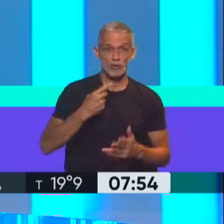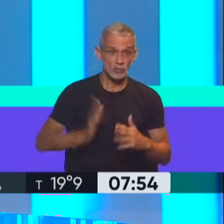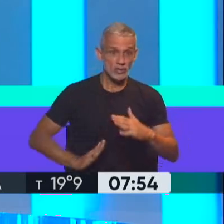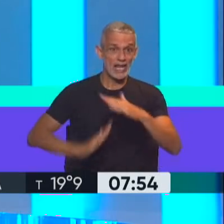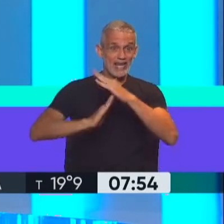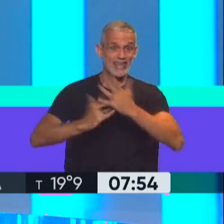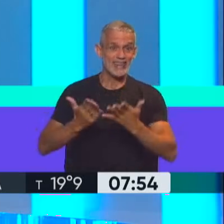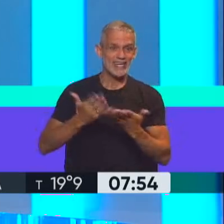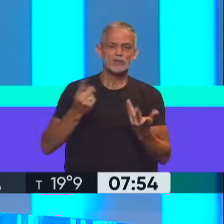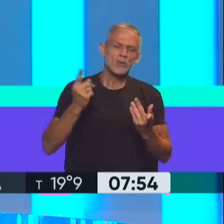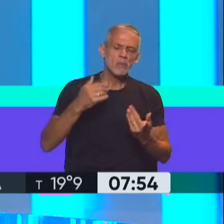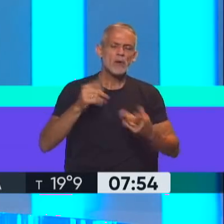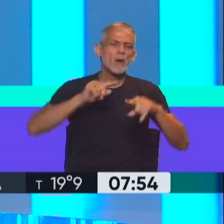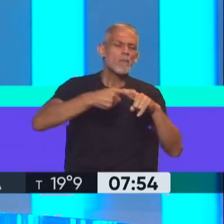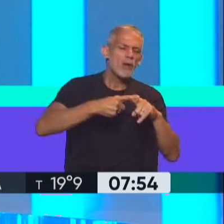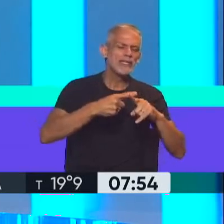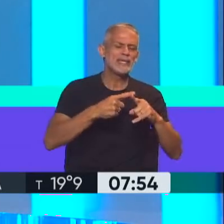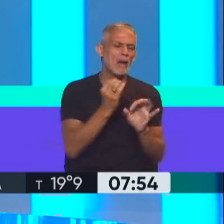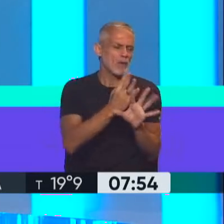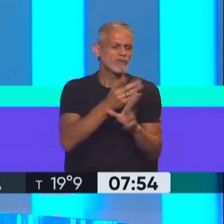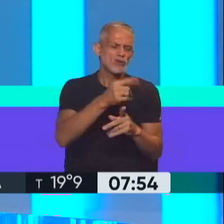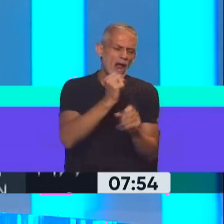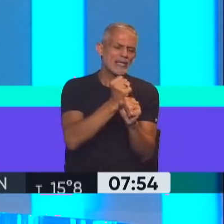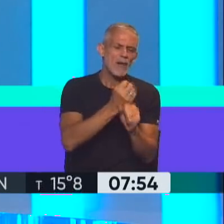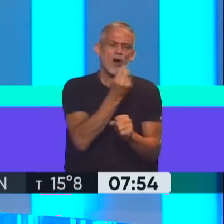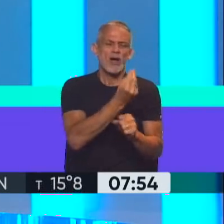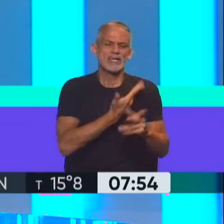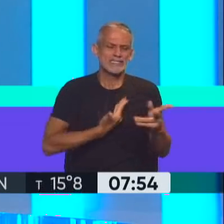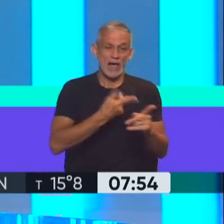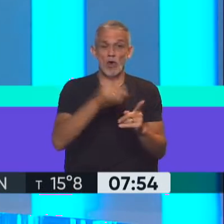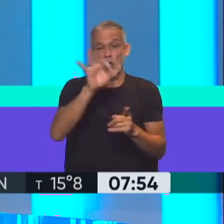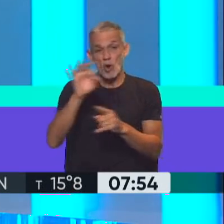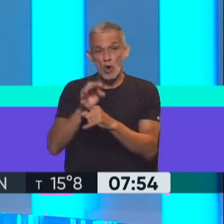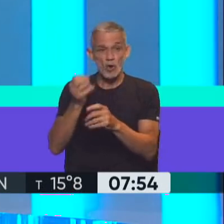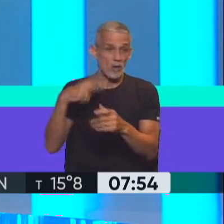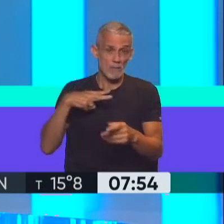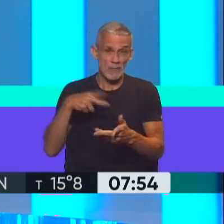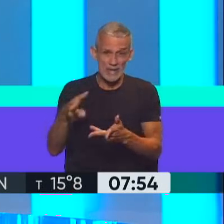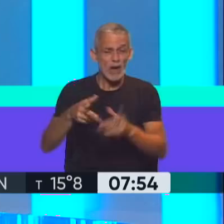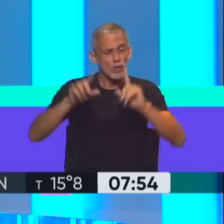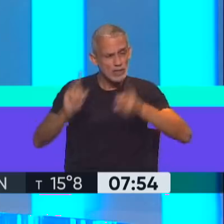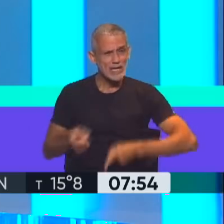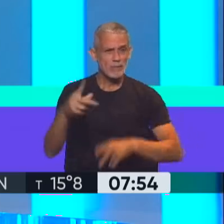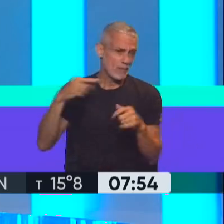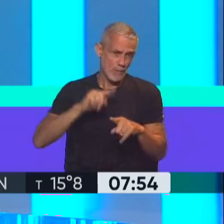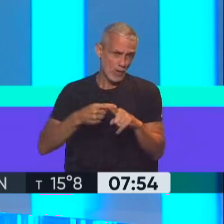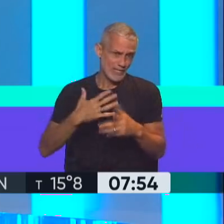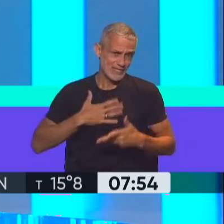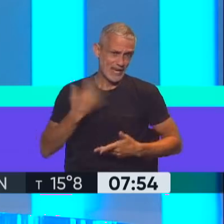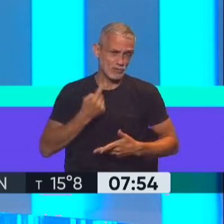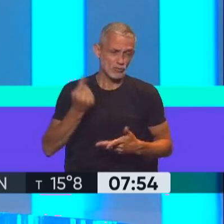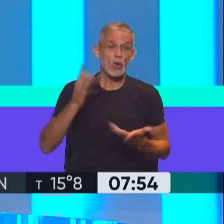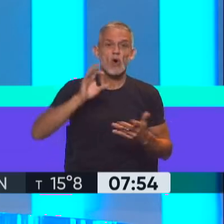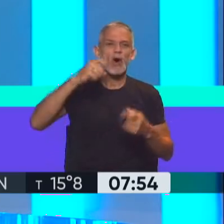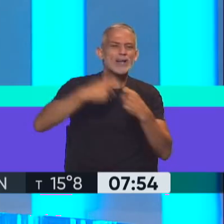o sea que ejerzamos la política profesionalmente desde el estado o lo hagamos desde el sector privado también hacen o en una